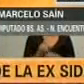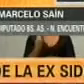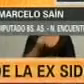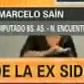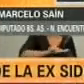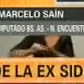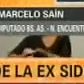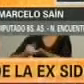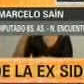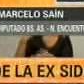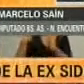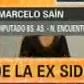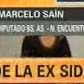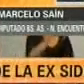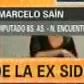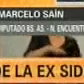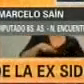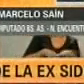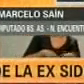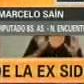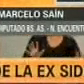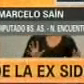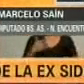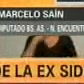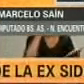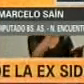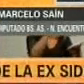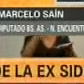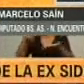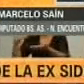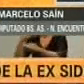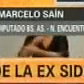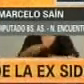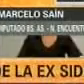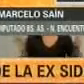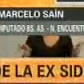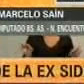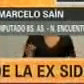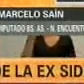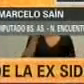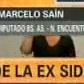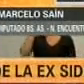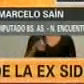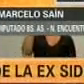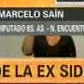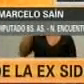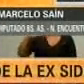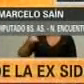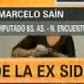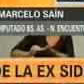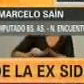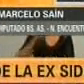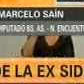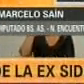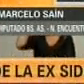en este caso el Ministerio Público Fiscal. ¿Coincide con eso? Sí, sí, totalmente. Te reitero, eso está a tono con lo que es la reforma procesal penal.